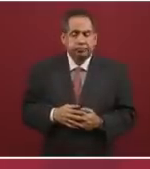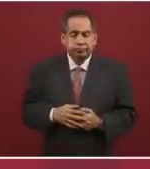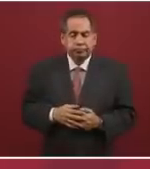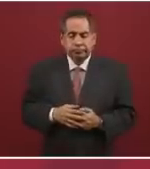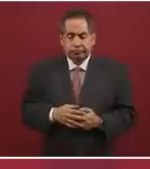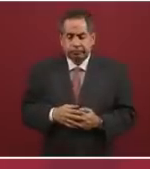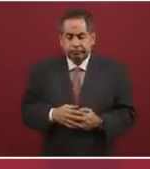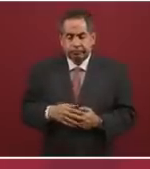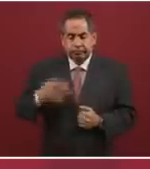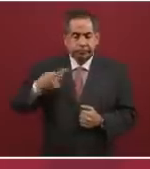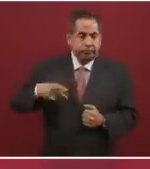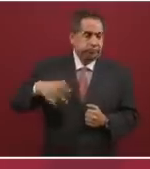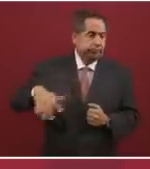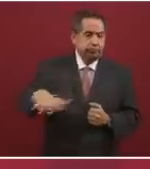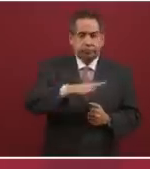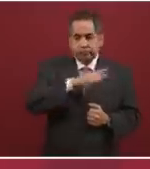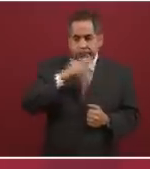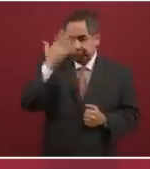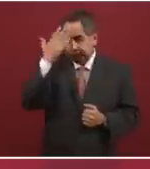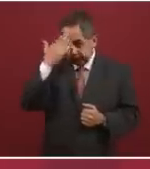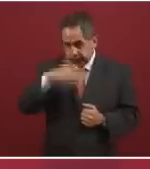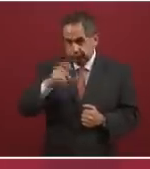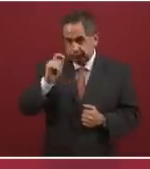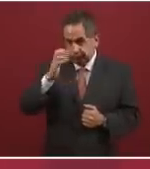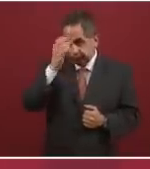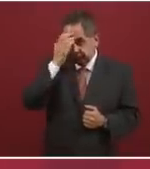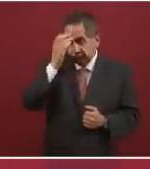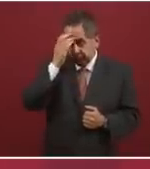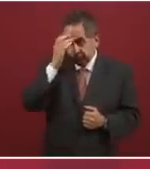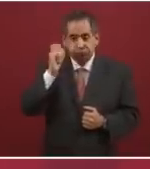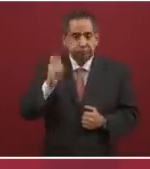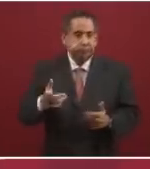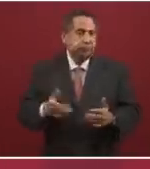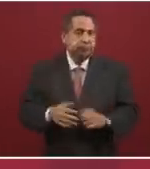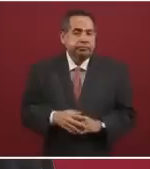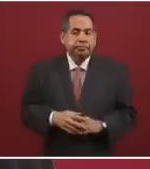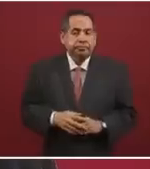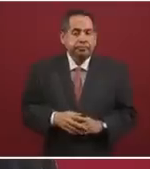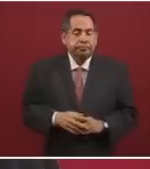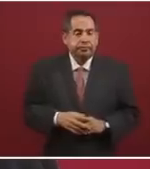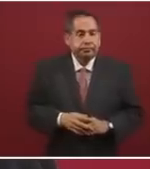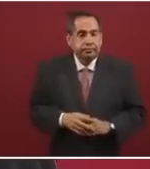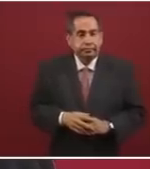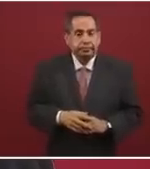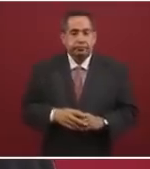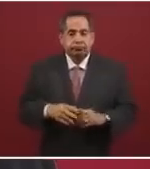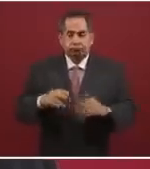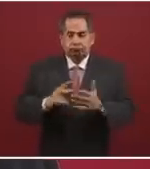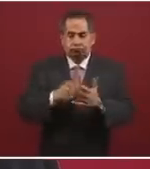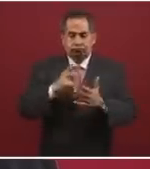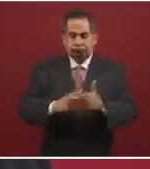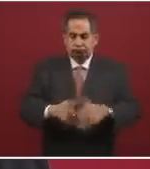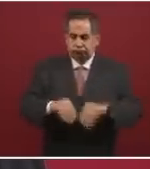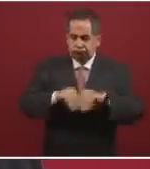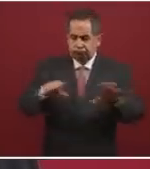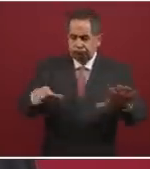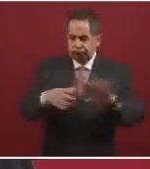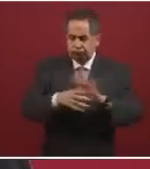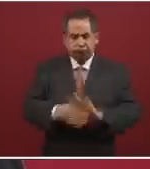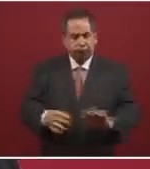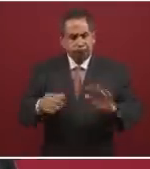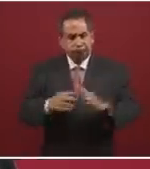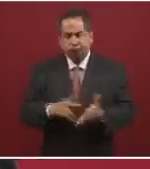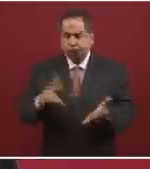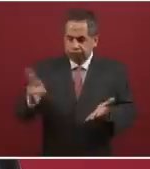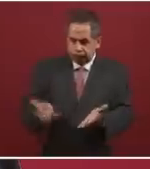se informe a los ciudadanos, porque lo hemos dicho varias veces, lo